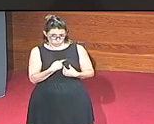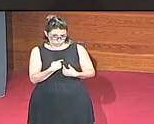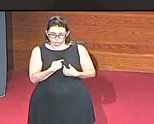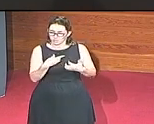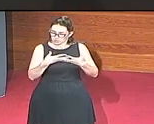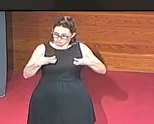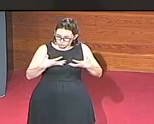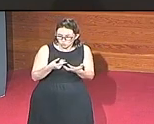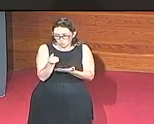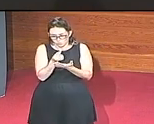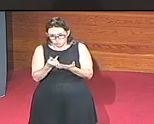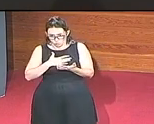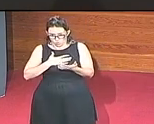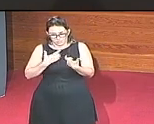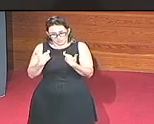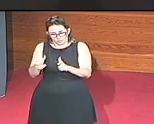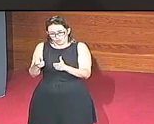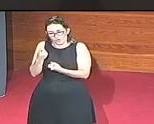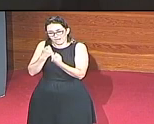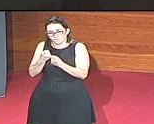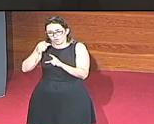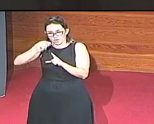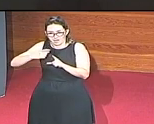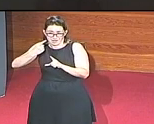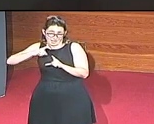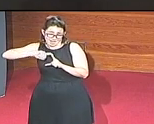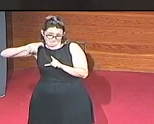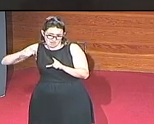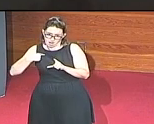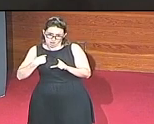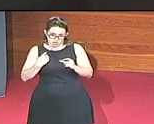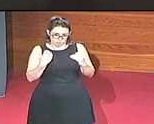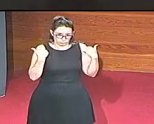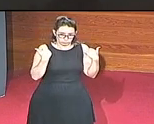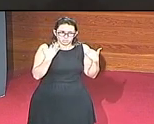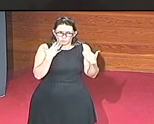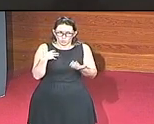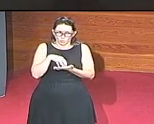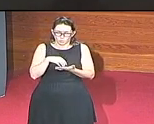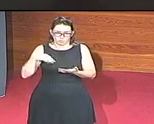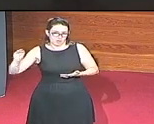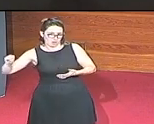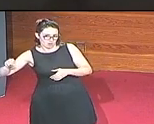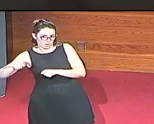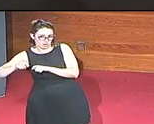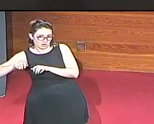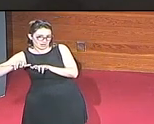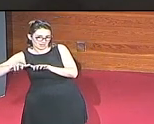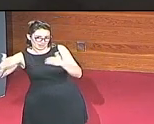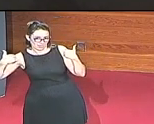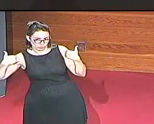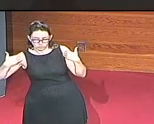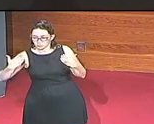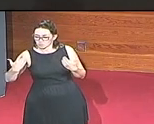todo eso se hace en la propia sección de infografía si tienes alguna duda pues si queríamos al redactor y esto como era o lo otro no y ya